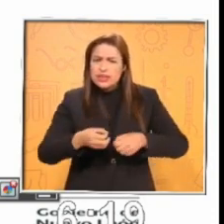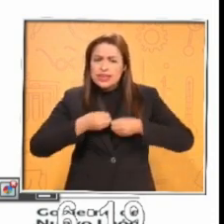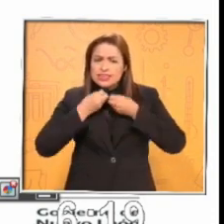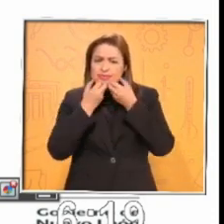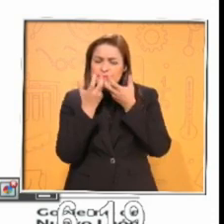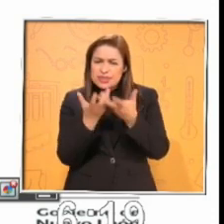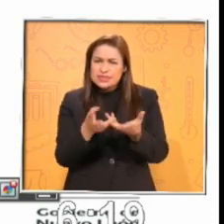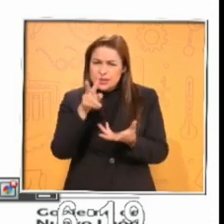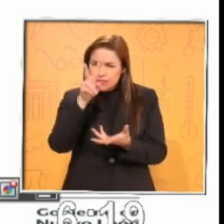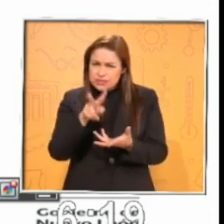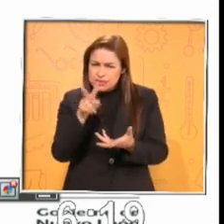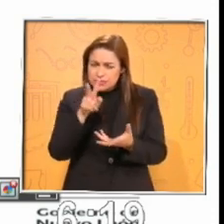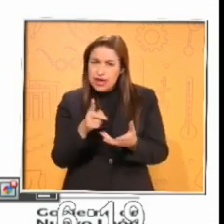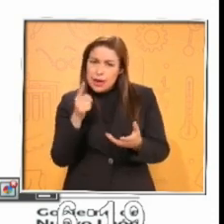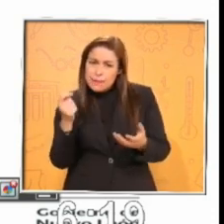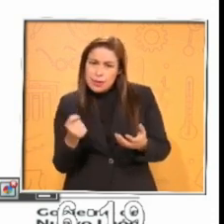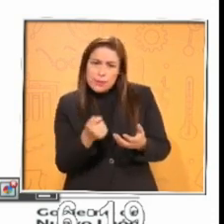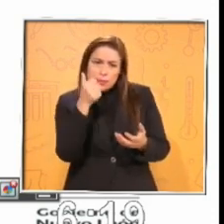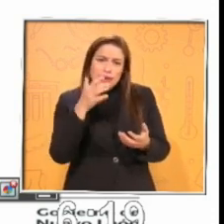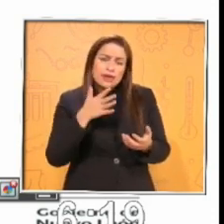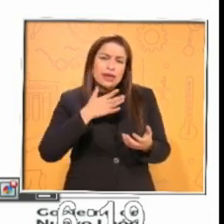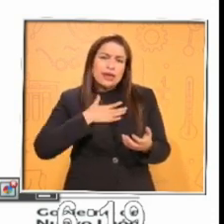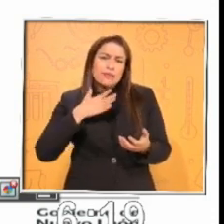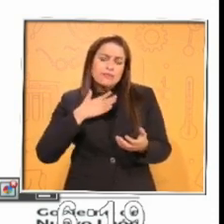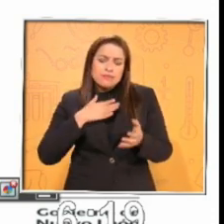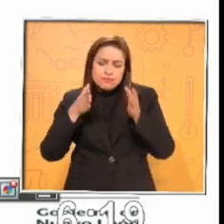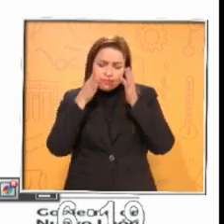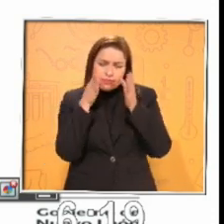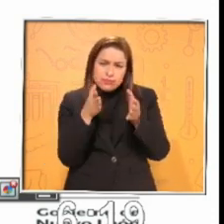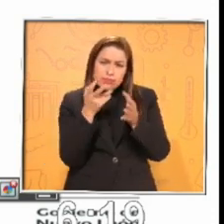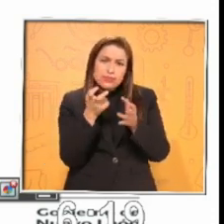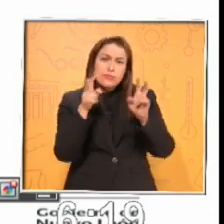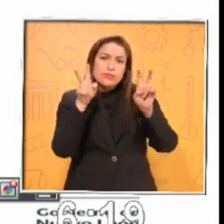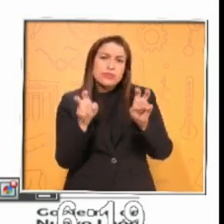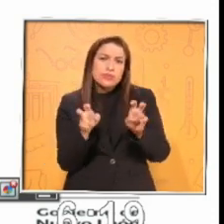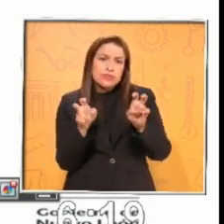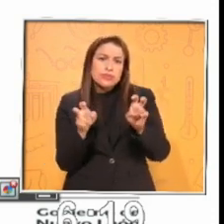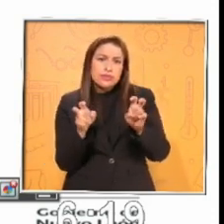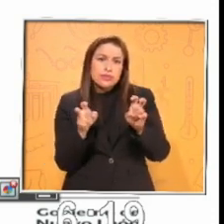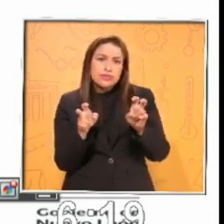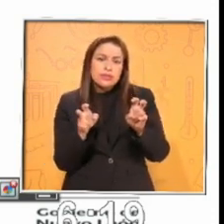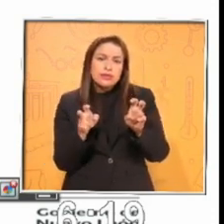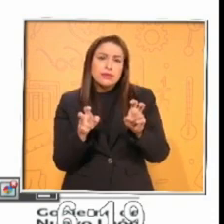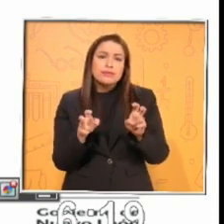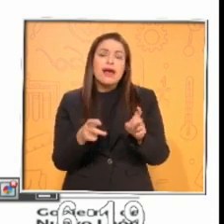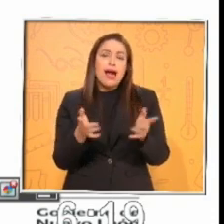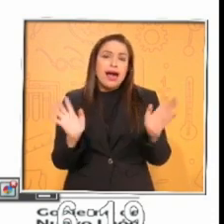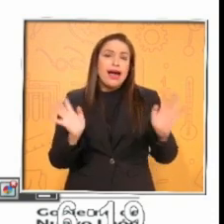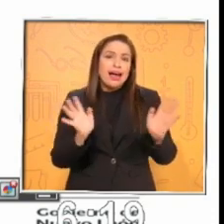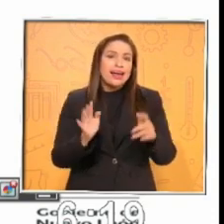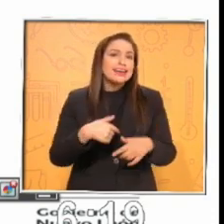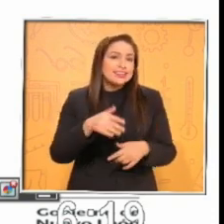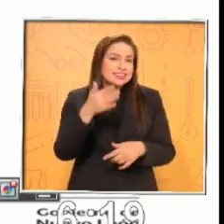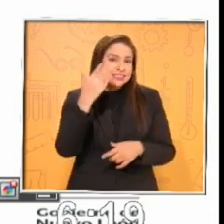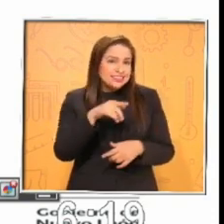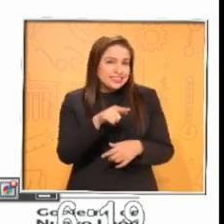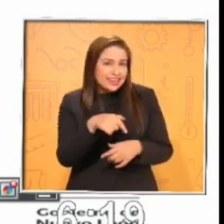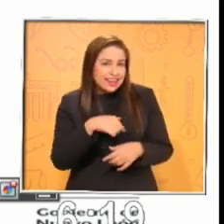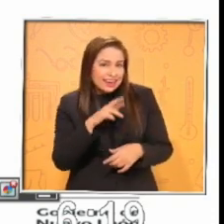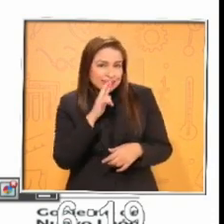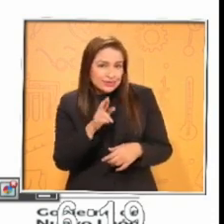realmente, por primera vez, nuestra postura acerca del tema? Sí, por ahí estoy escuchando la respuesta